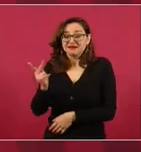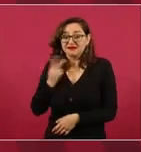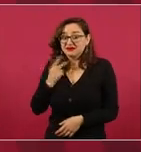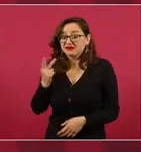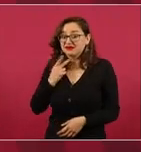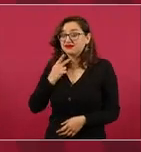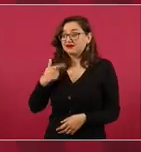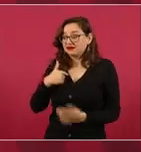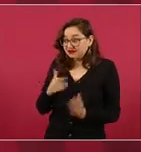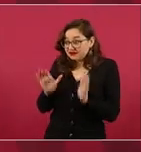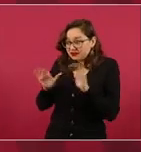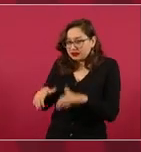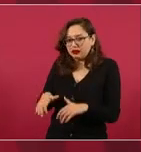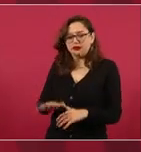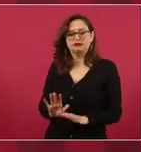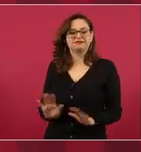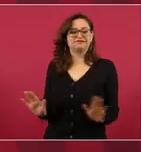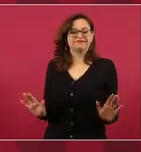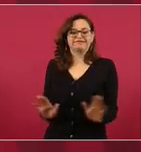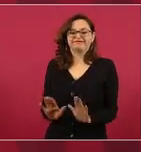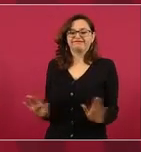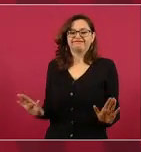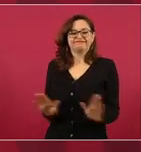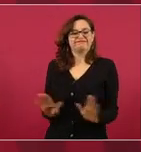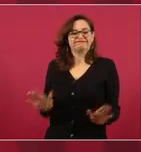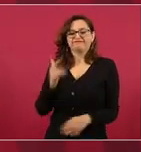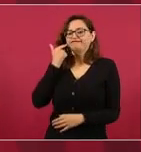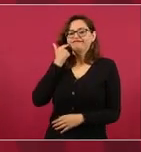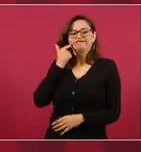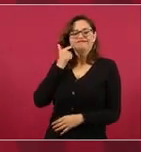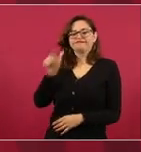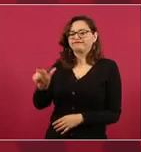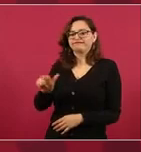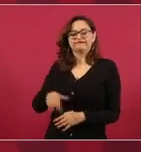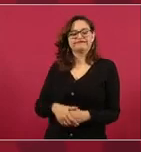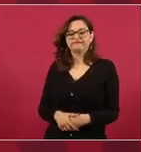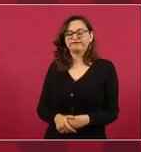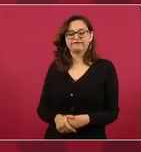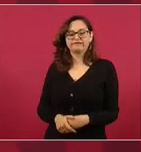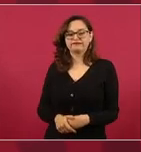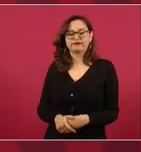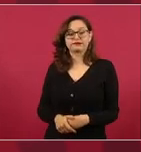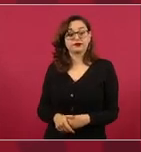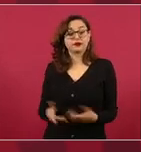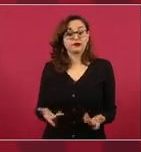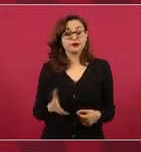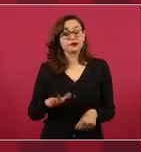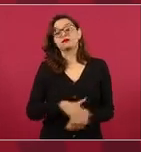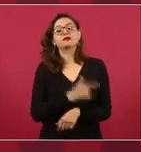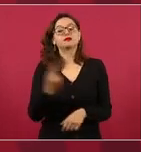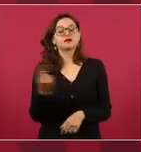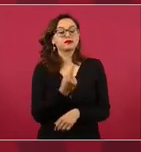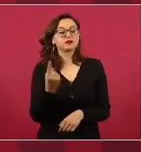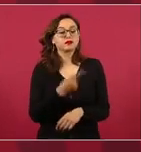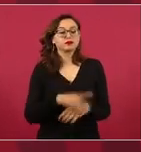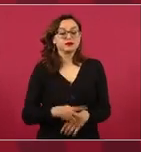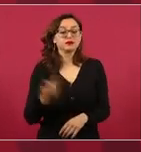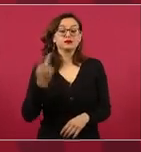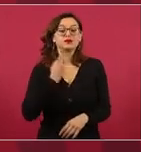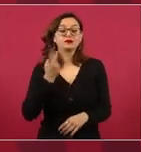porque esto también implica